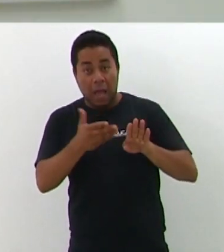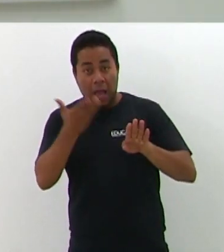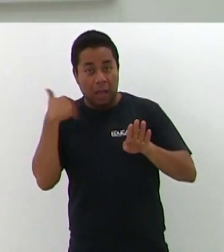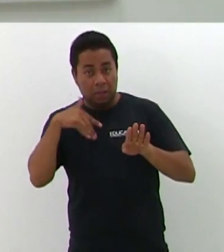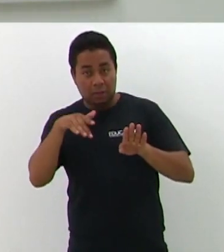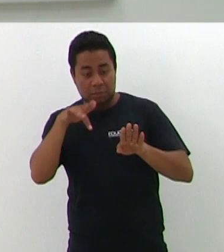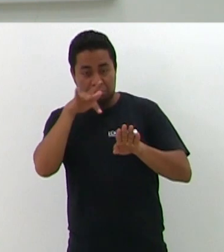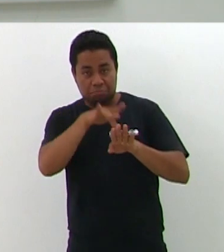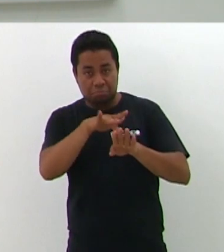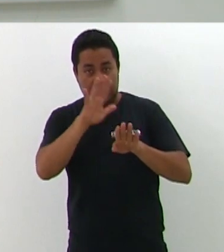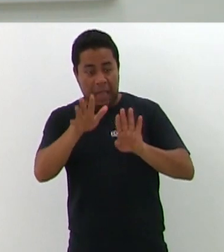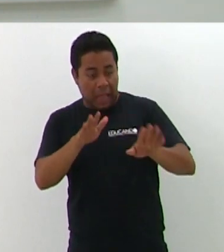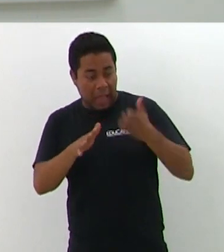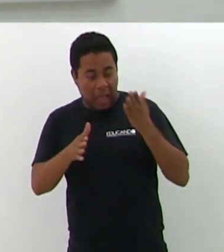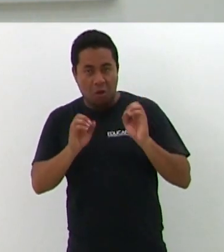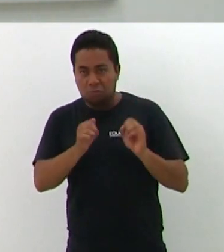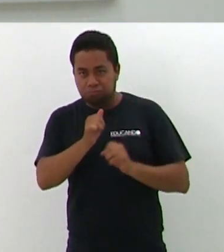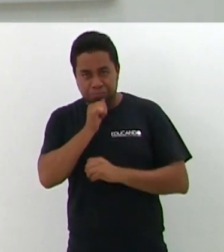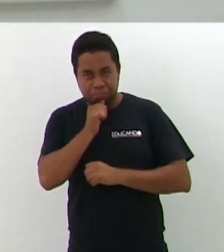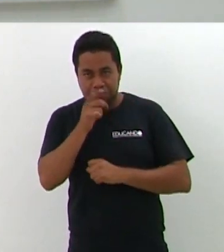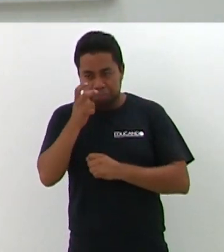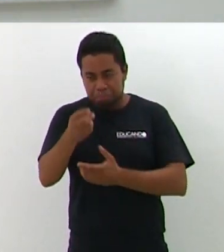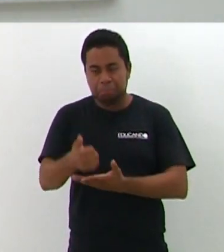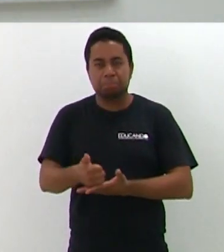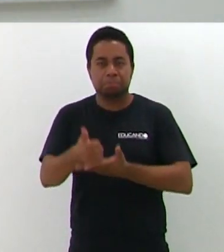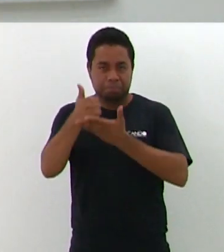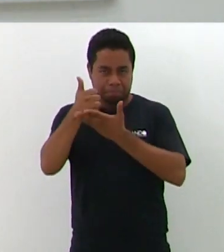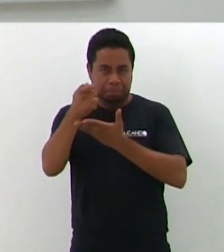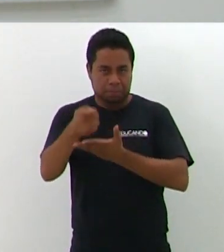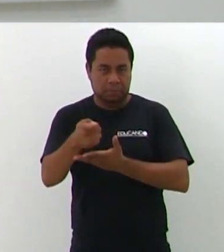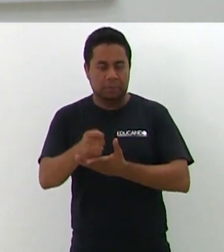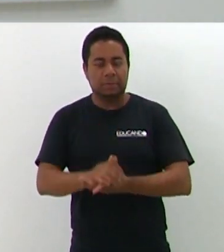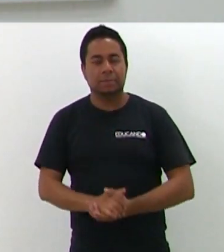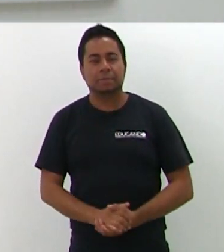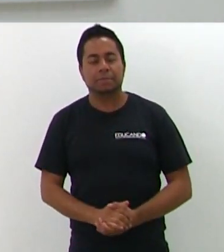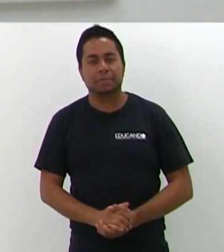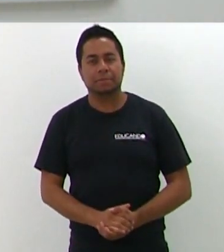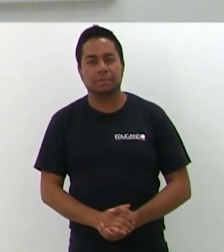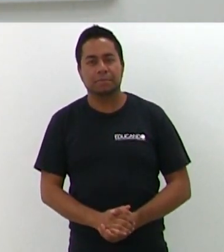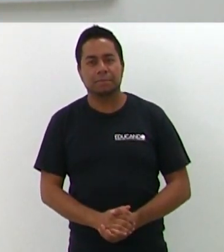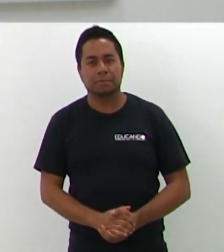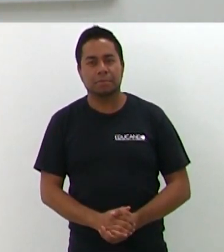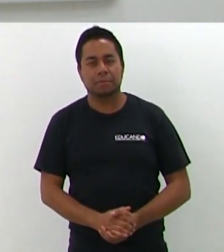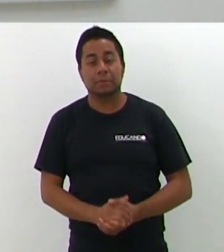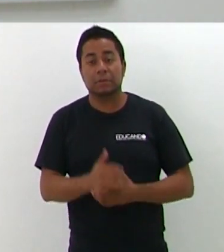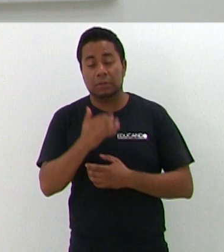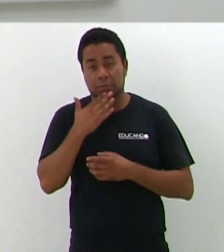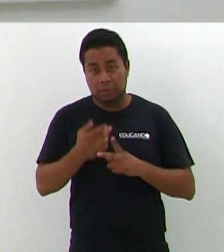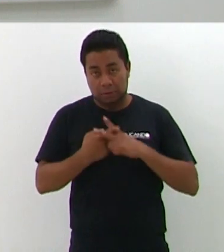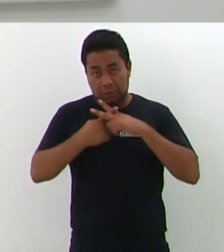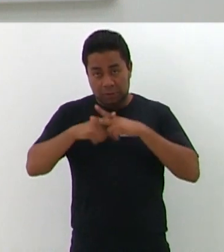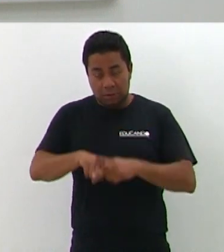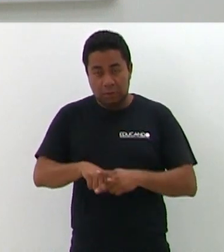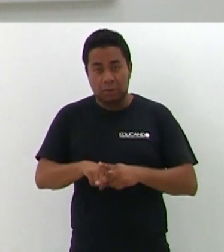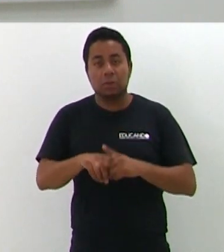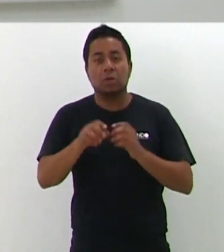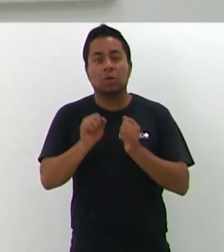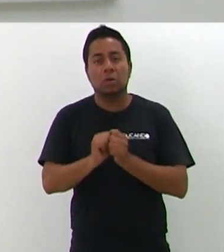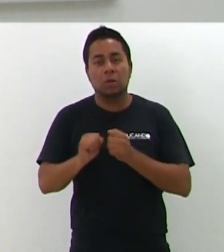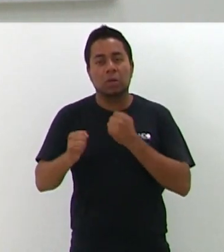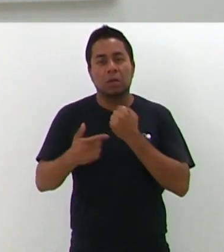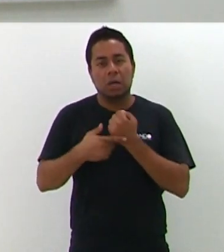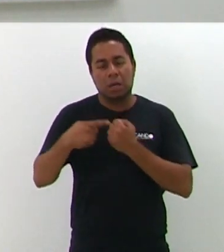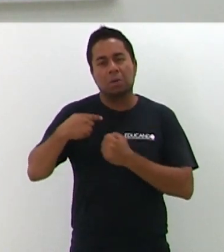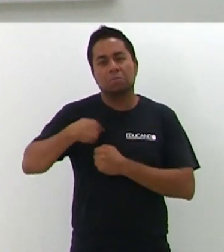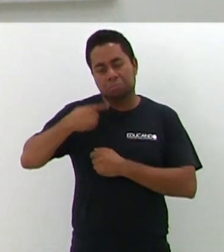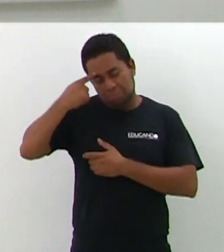ya se levantó esa otra ficha. Así que me vas a ir ayudando, ¿sí? Bien, vamos a iniciar por una que yo